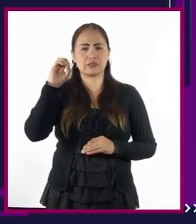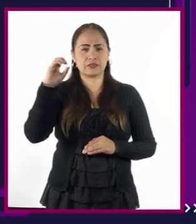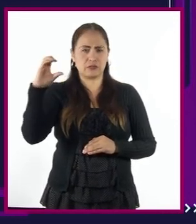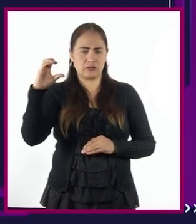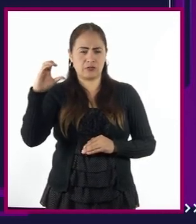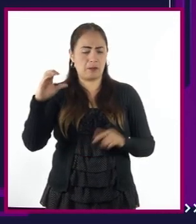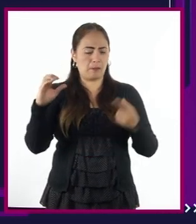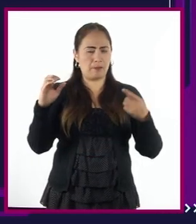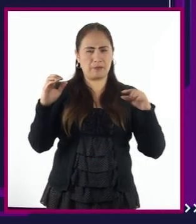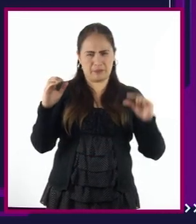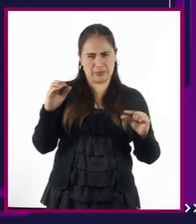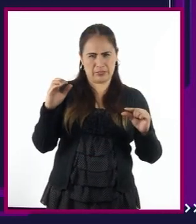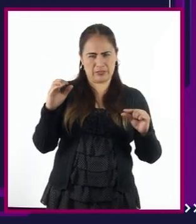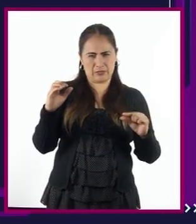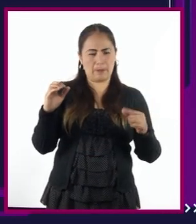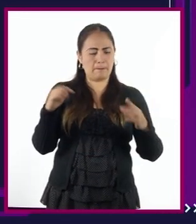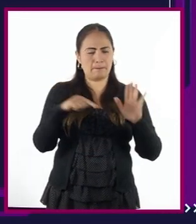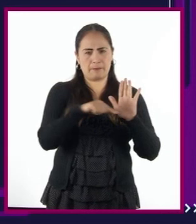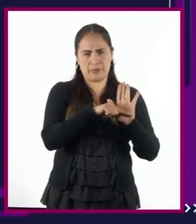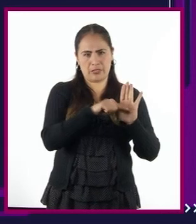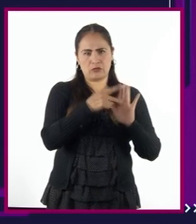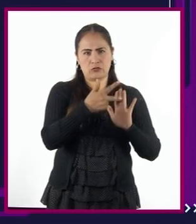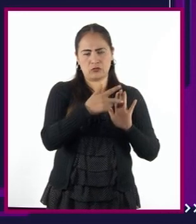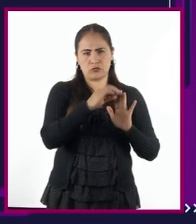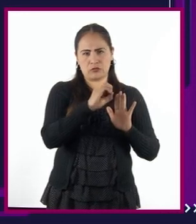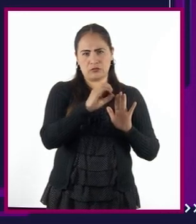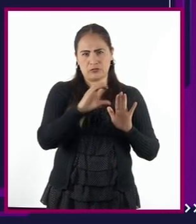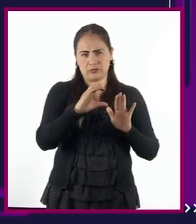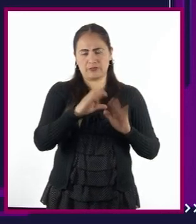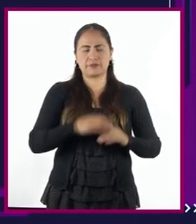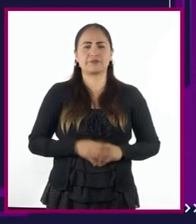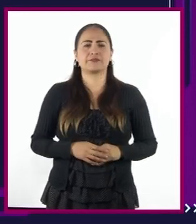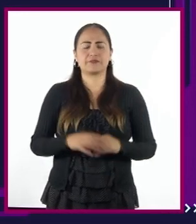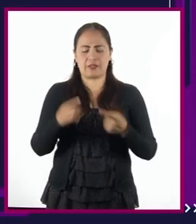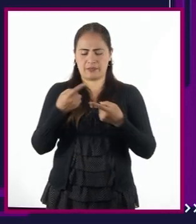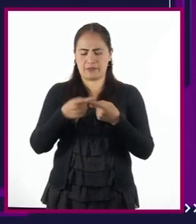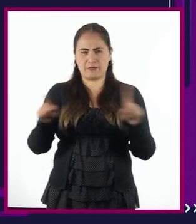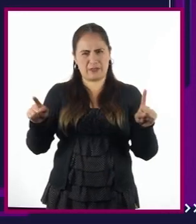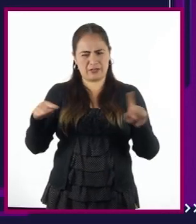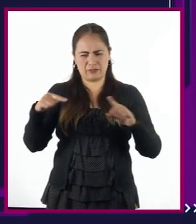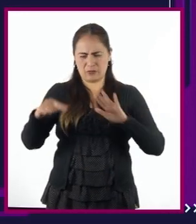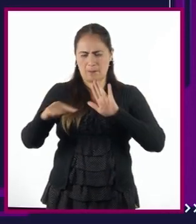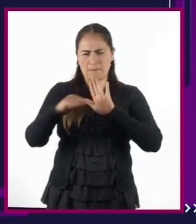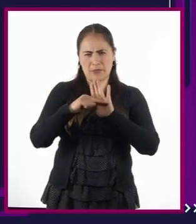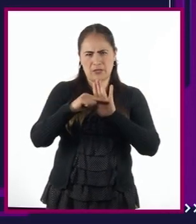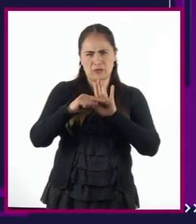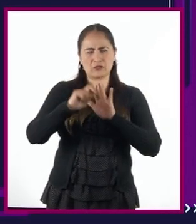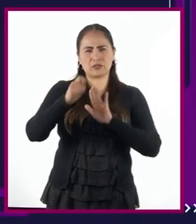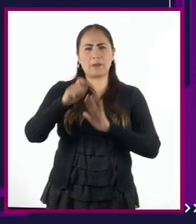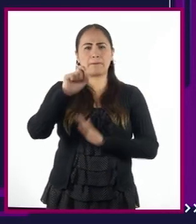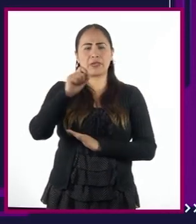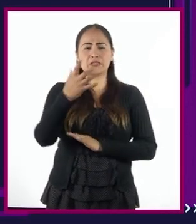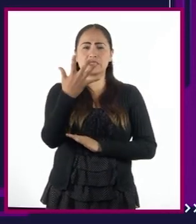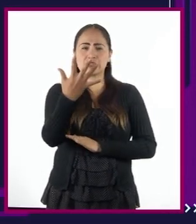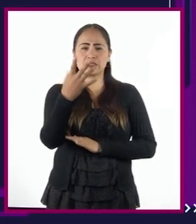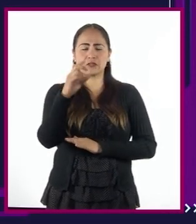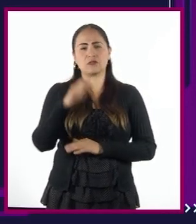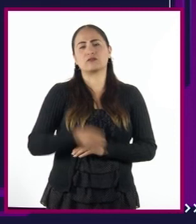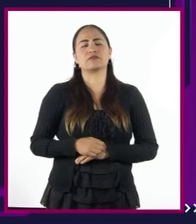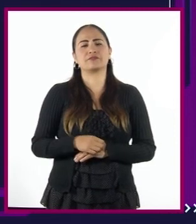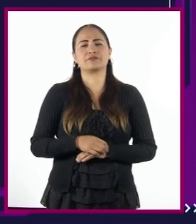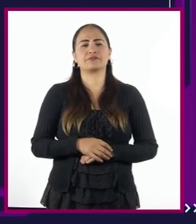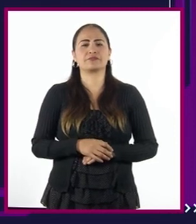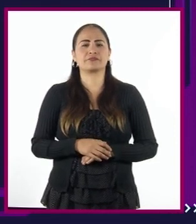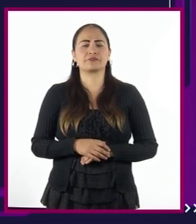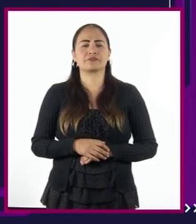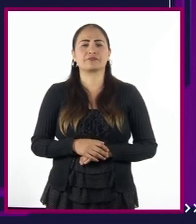y la mínima de menos 8 grados Celsius. La diferencia es de 25 grados. Entonces,